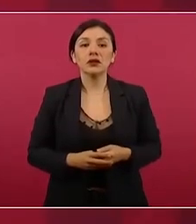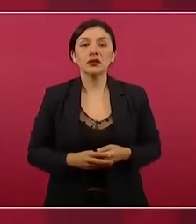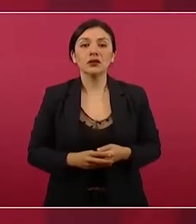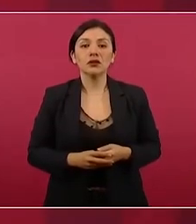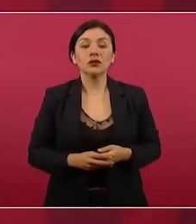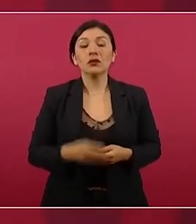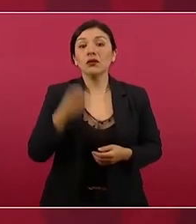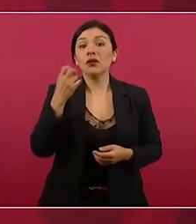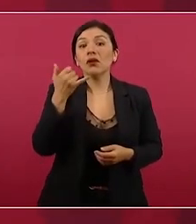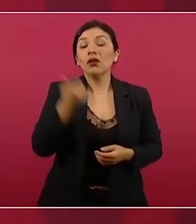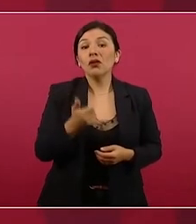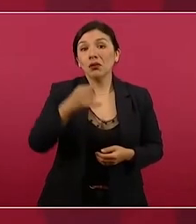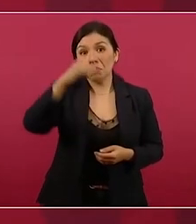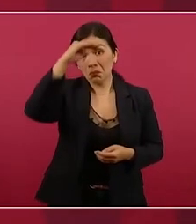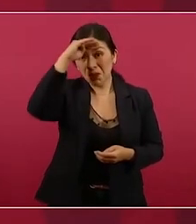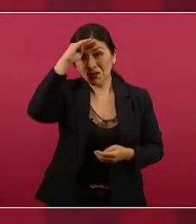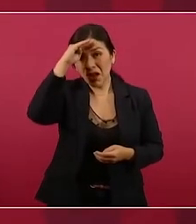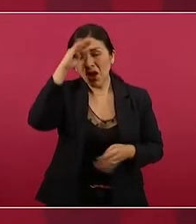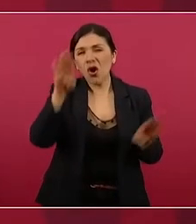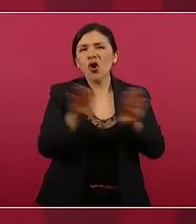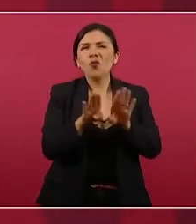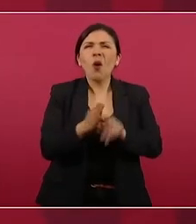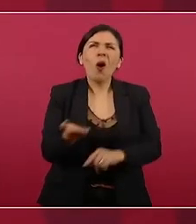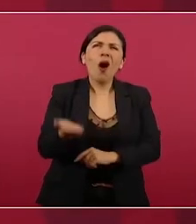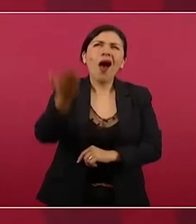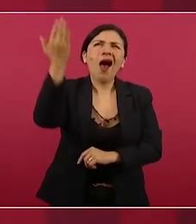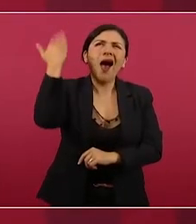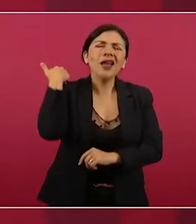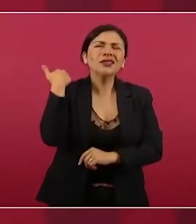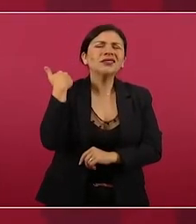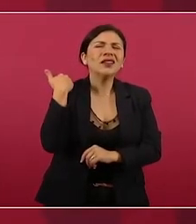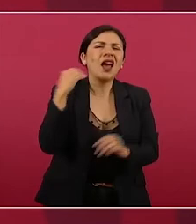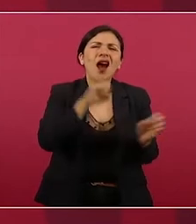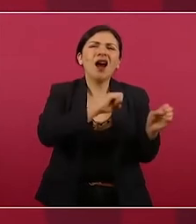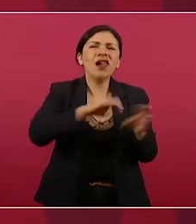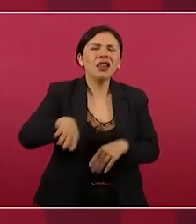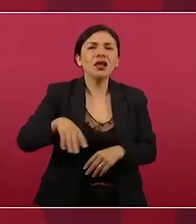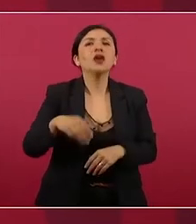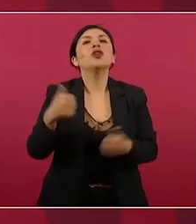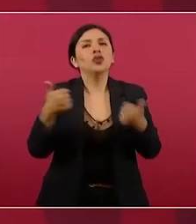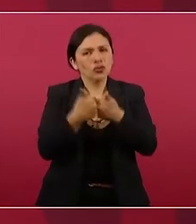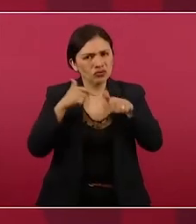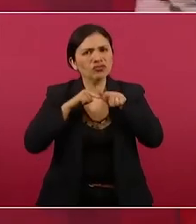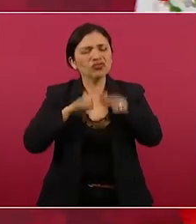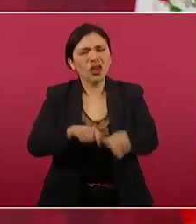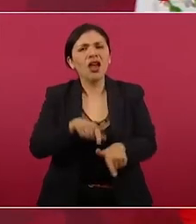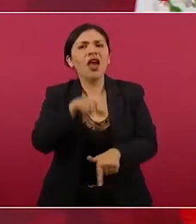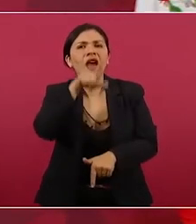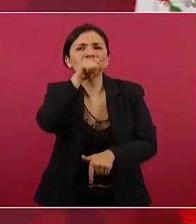no dejar de tener, como antes, las gallinitas.